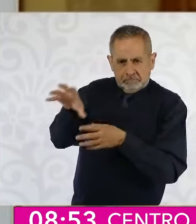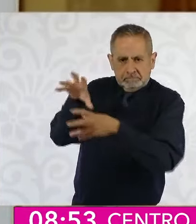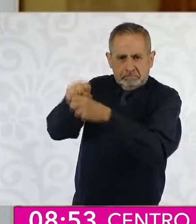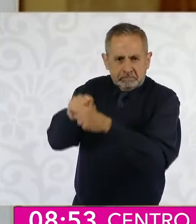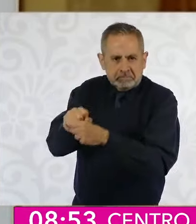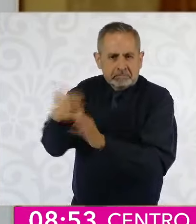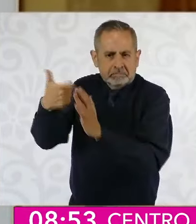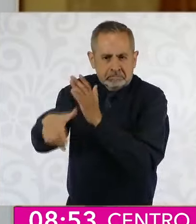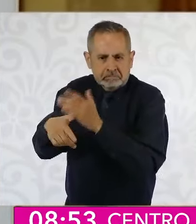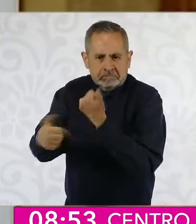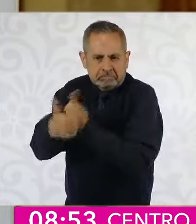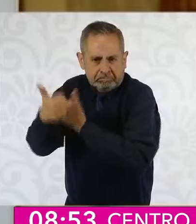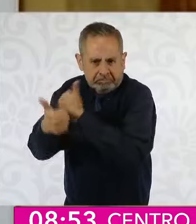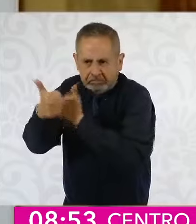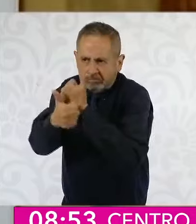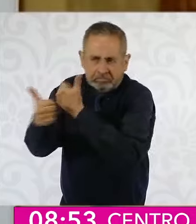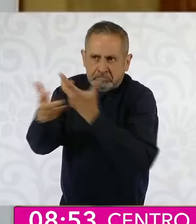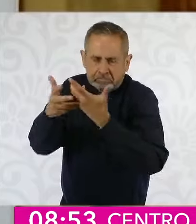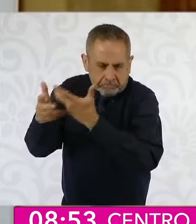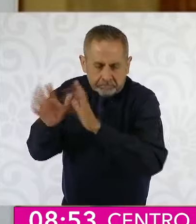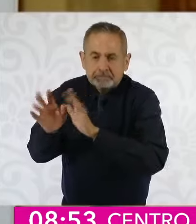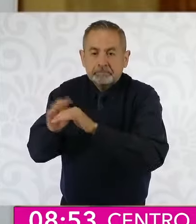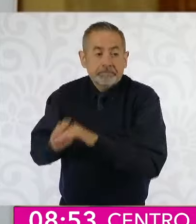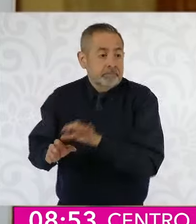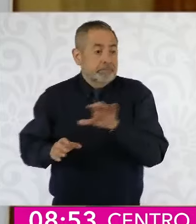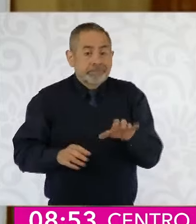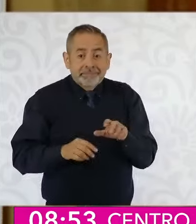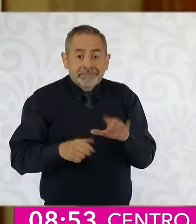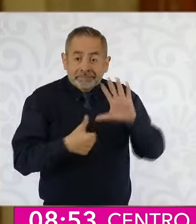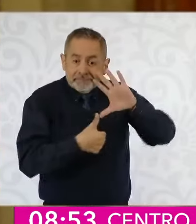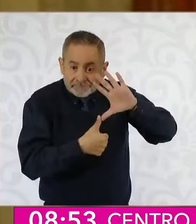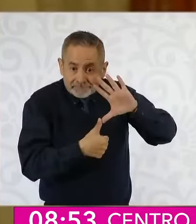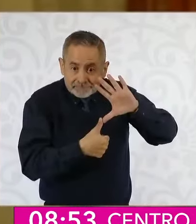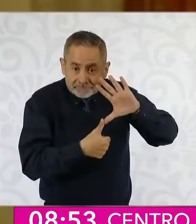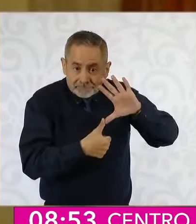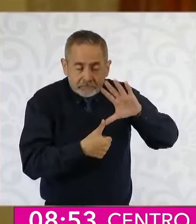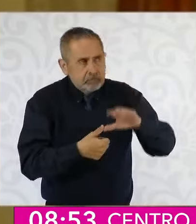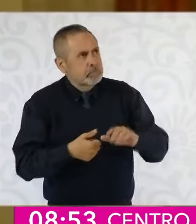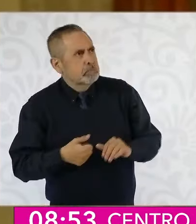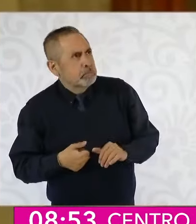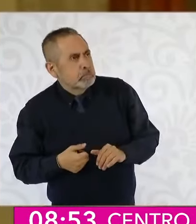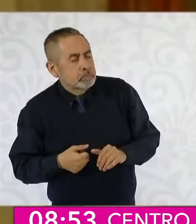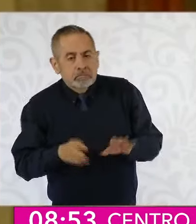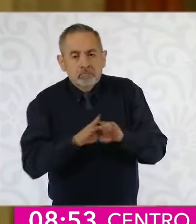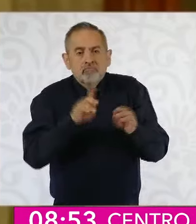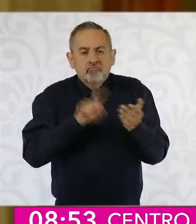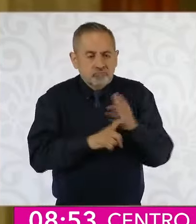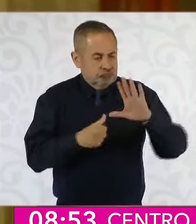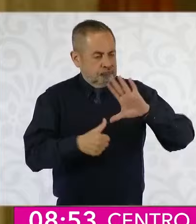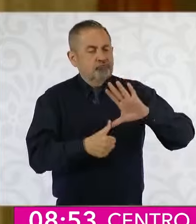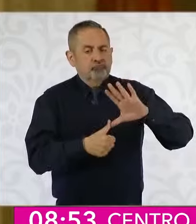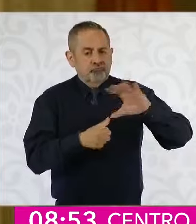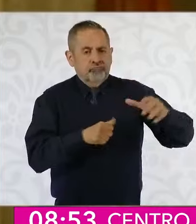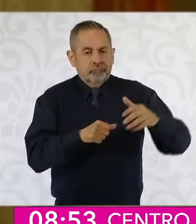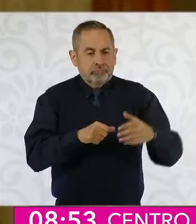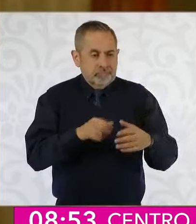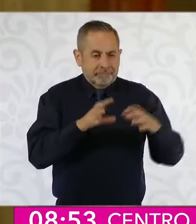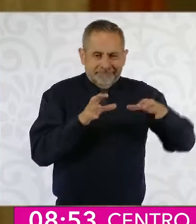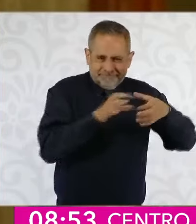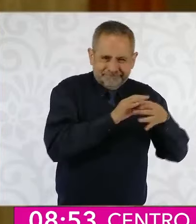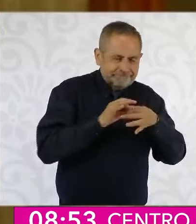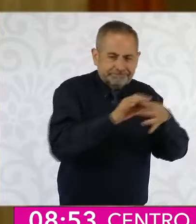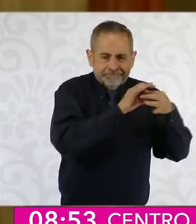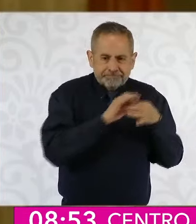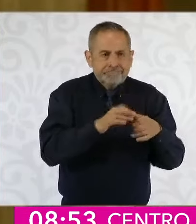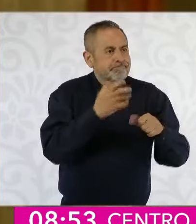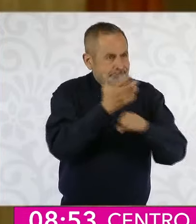de costos muy competitivos. Cuando vemos Norteamérica y vemos la posición que tiene que tomar Norteamérica y la visión